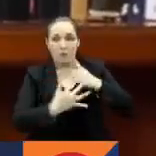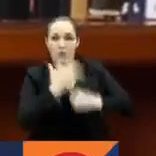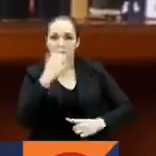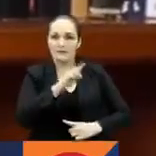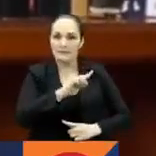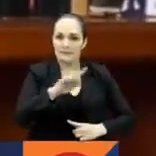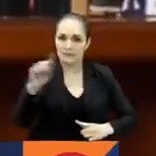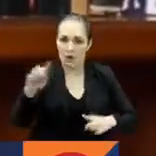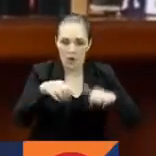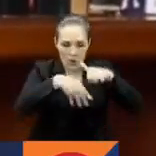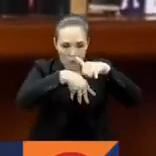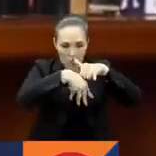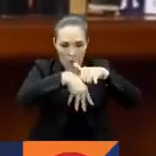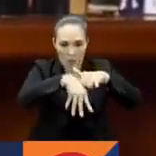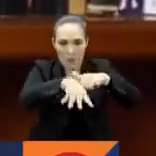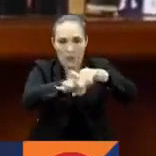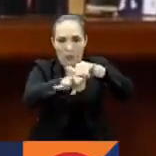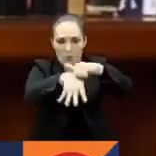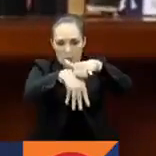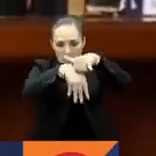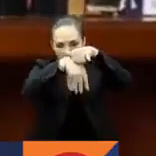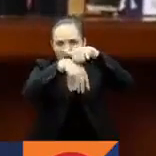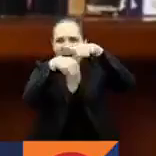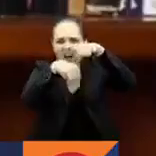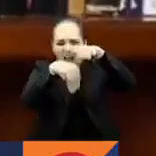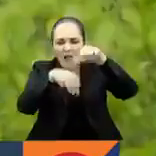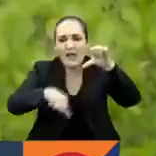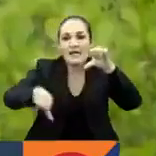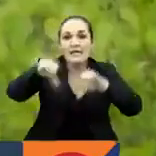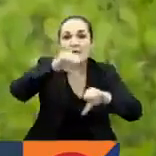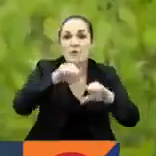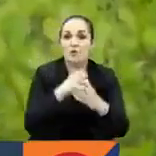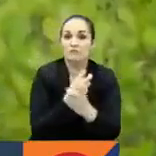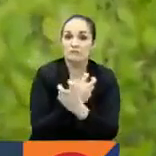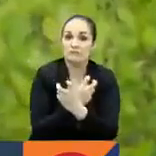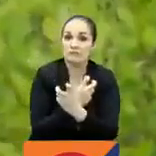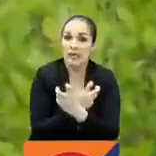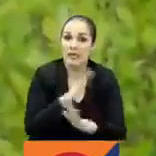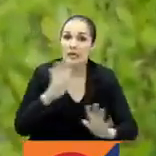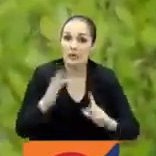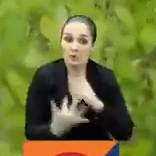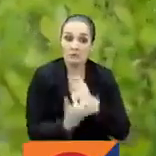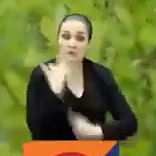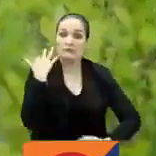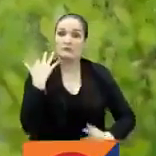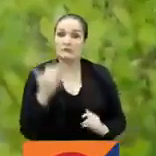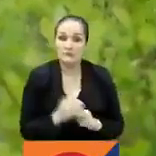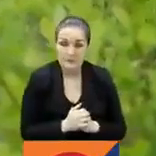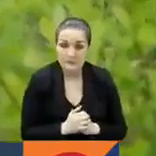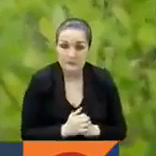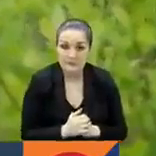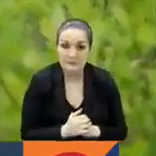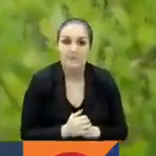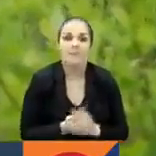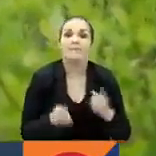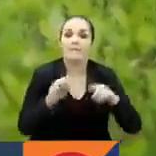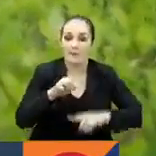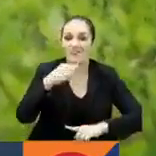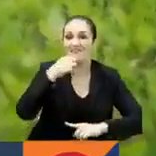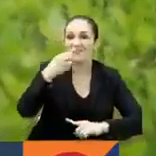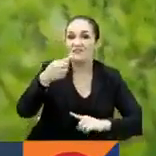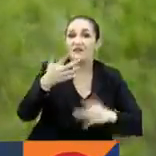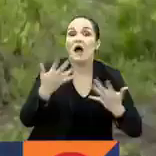en colombia vemos que es una dosis altamente tóxica pero analistas en temas de seguridad dicen que en la lucha contra las drogas